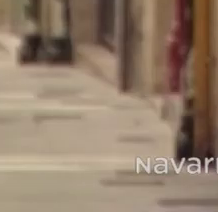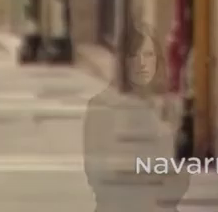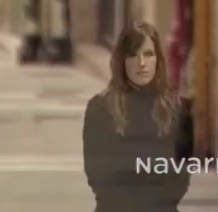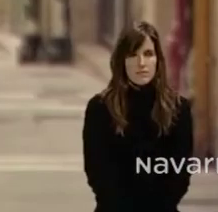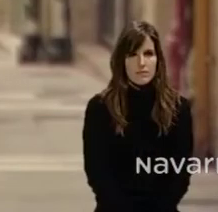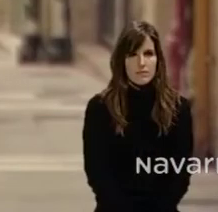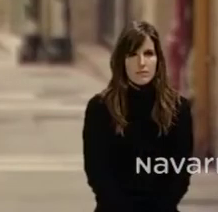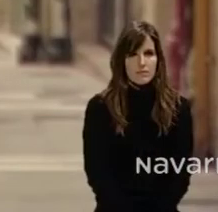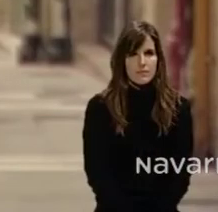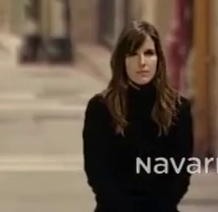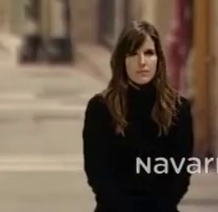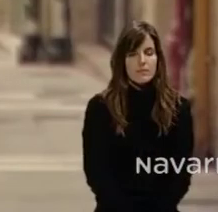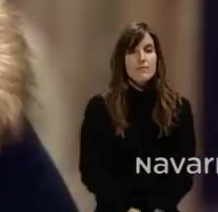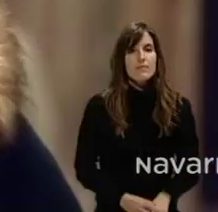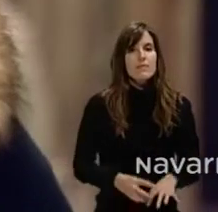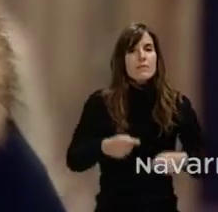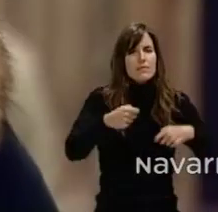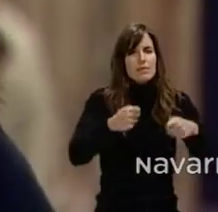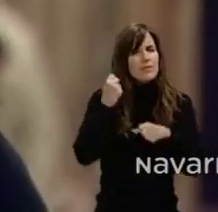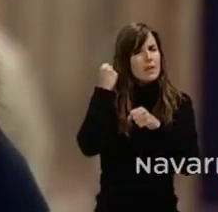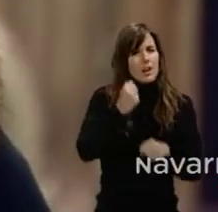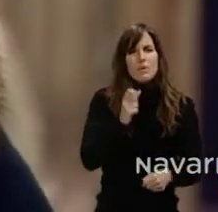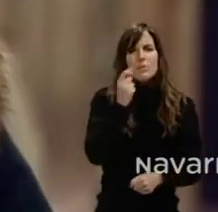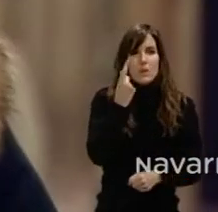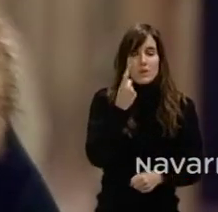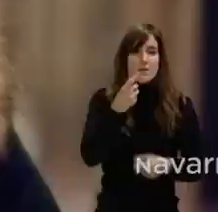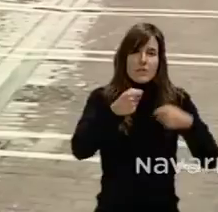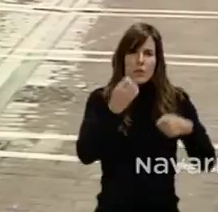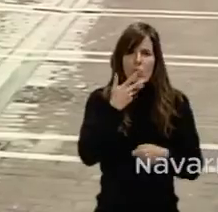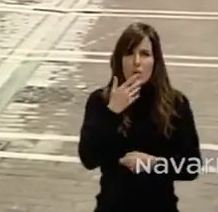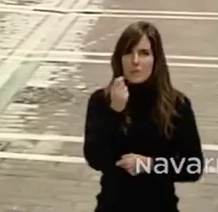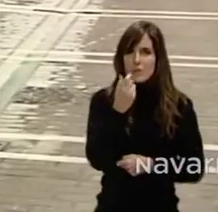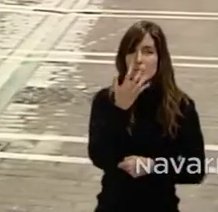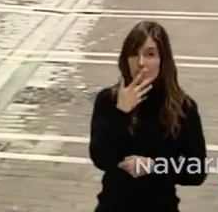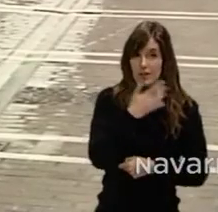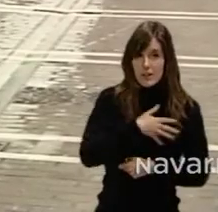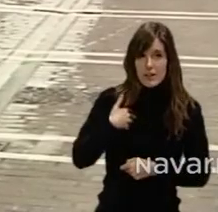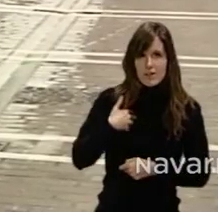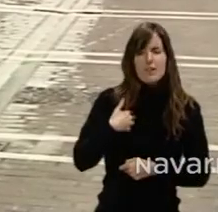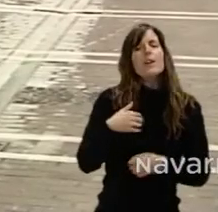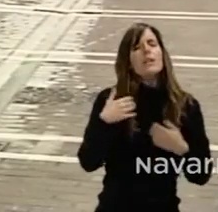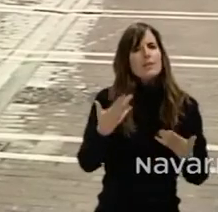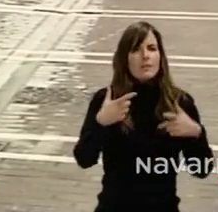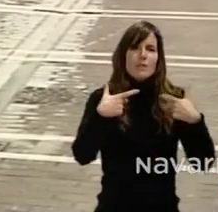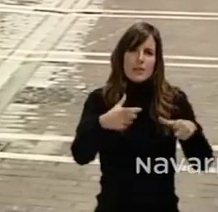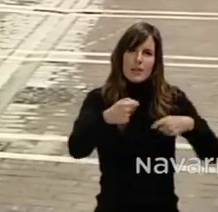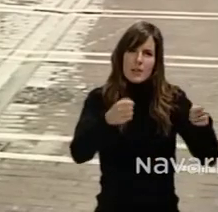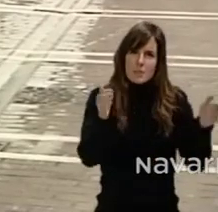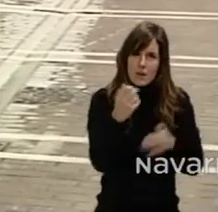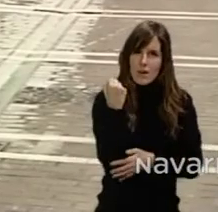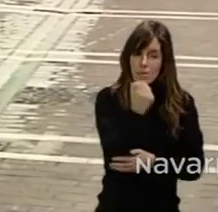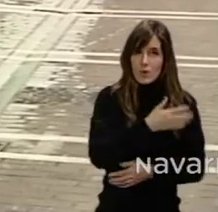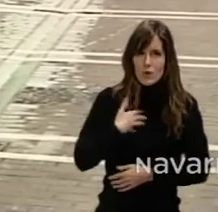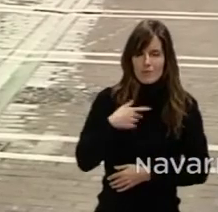¿Quieres descubrir los establecimientos con más solera? ¿Quieres descubrir algunas de las tiendas más curiosas? Si además quieres dar un impulso con nosotros al pequeño comercio, no te